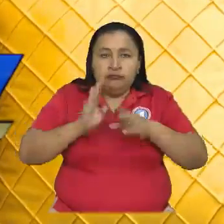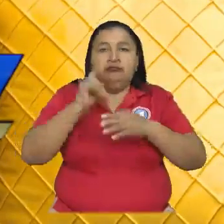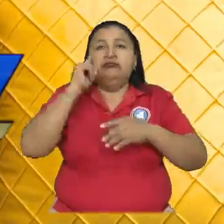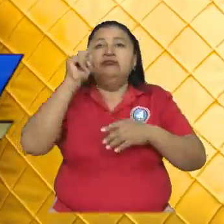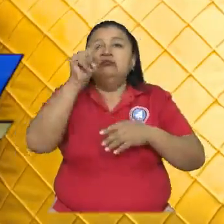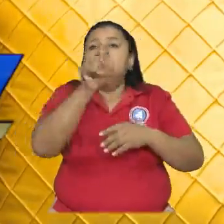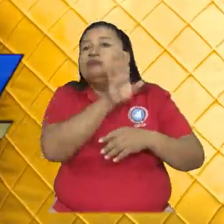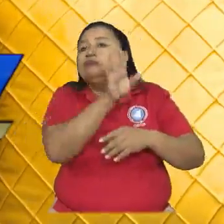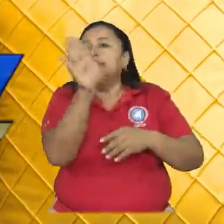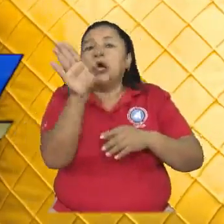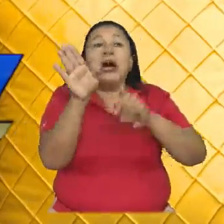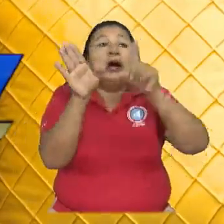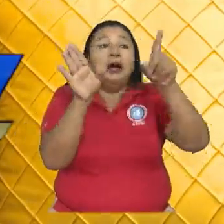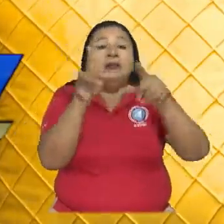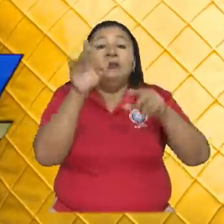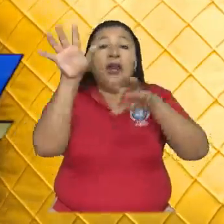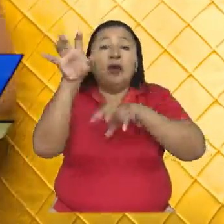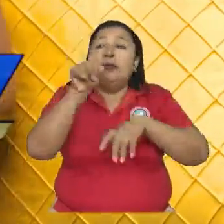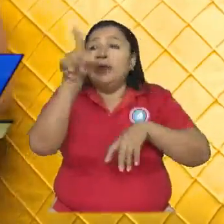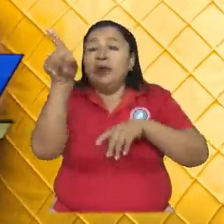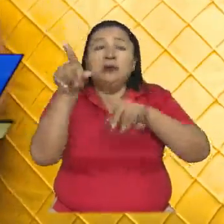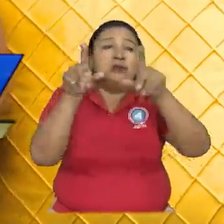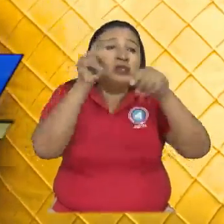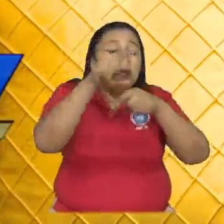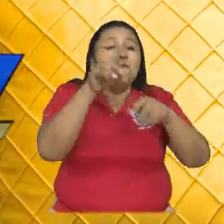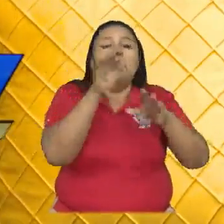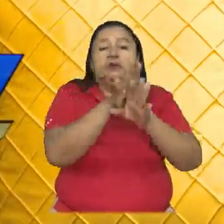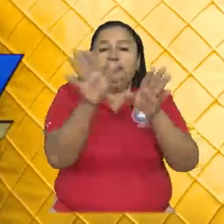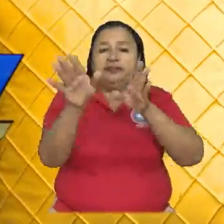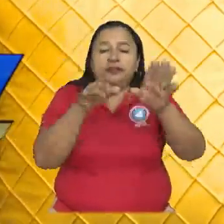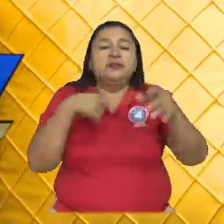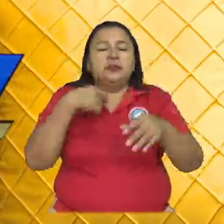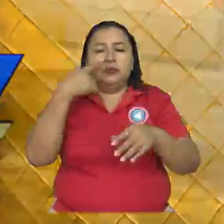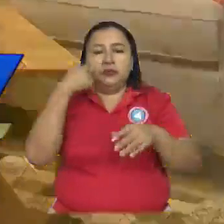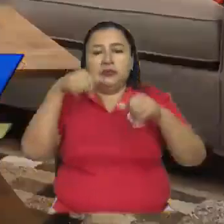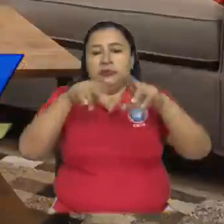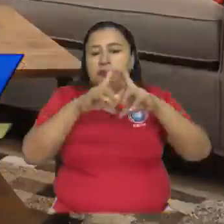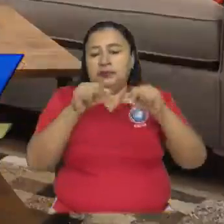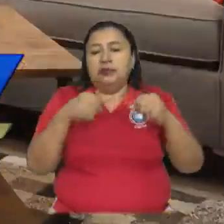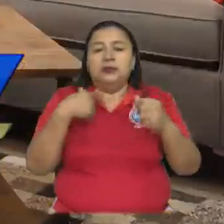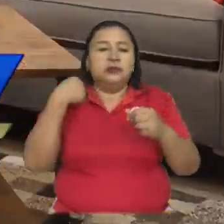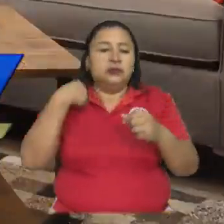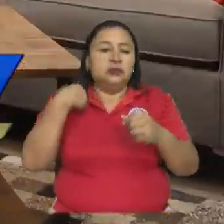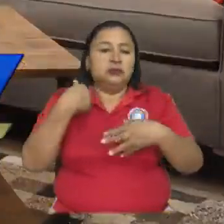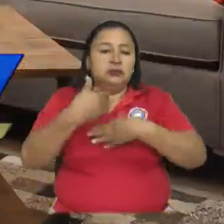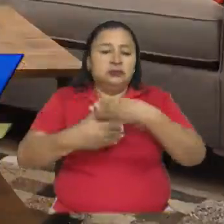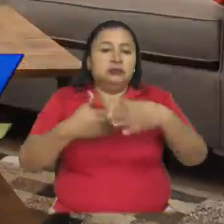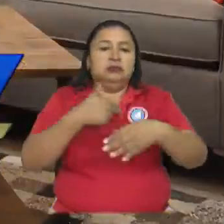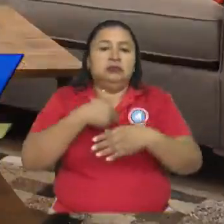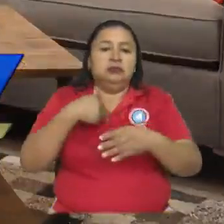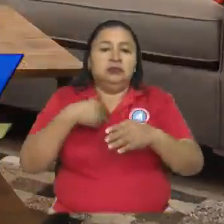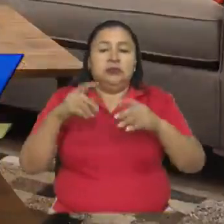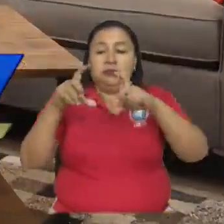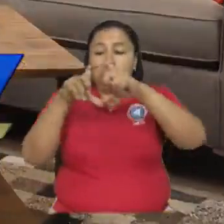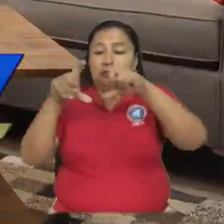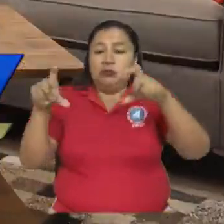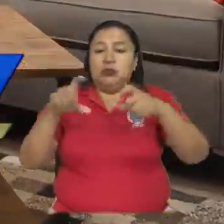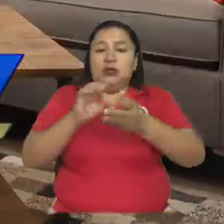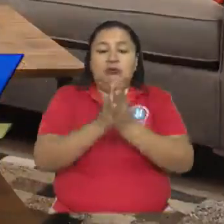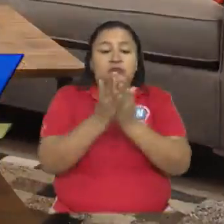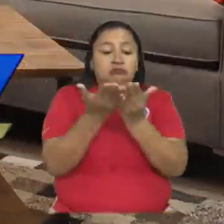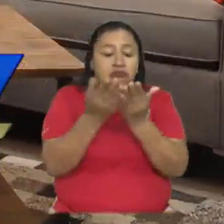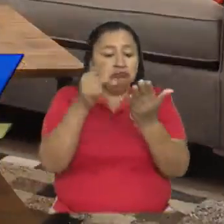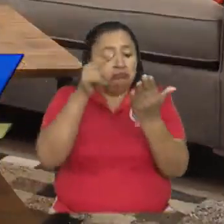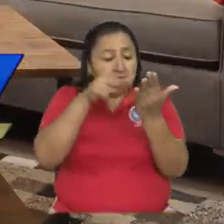hacia esos atractivos que posee nuestra Nicaragua. Siempre estaremos con las carteleras turísticas